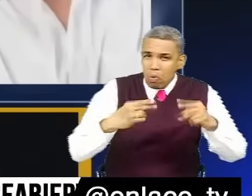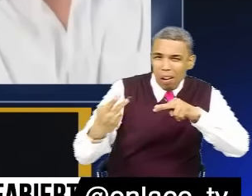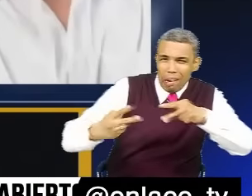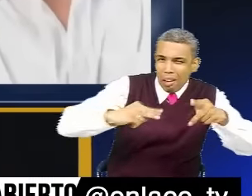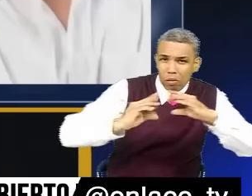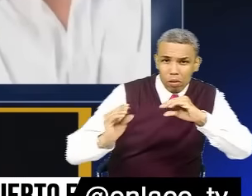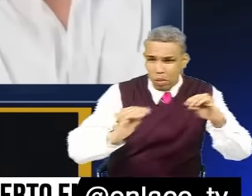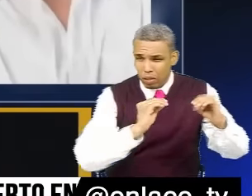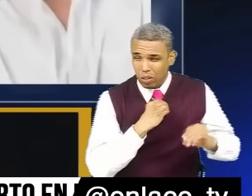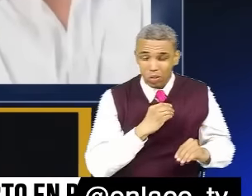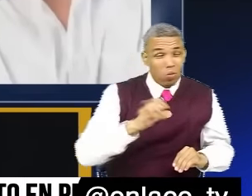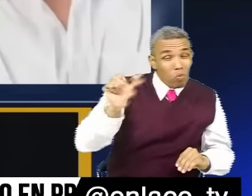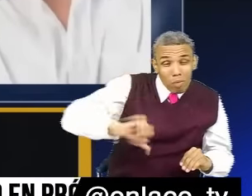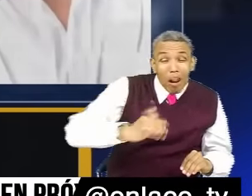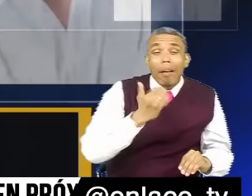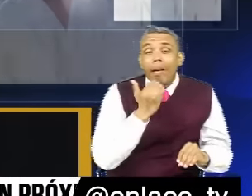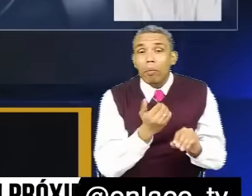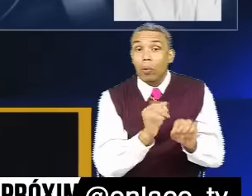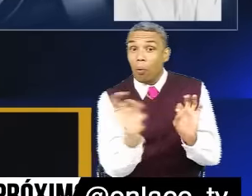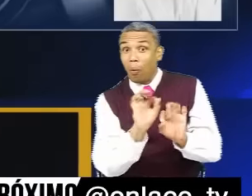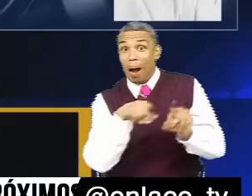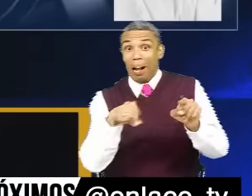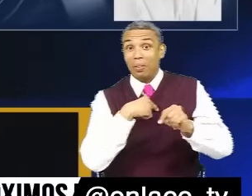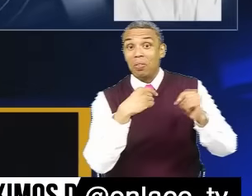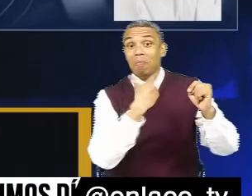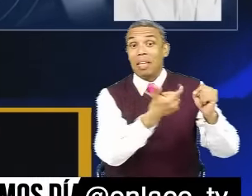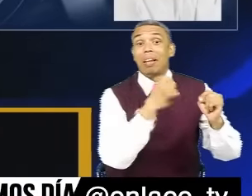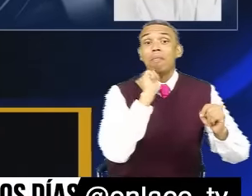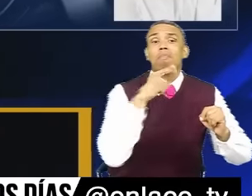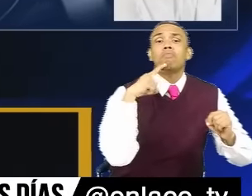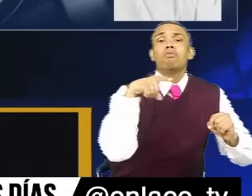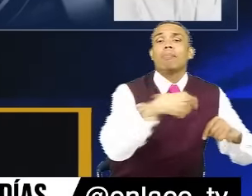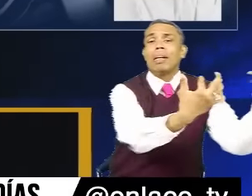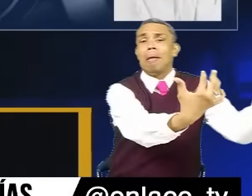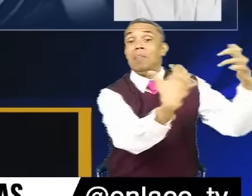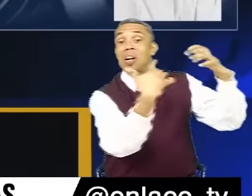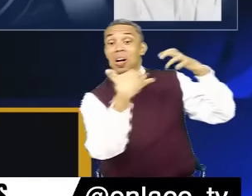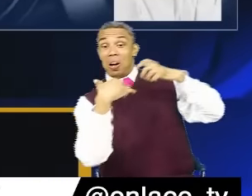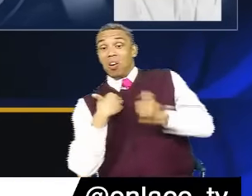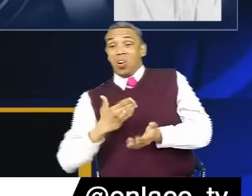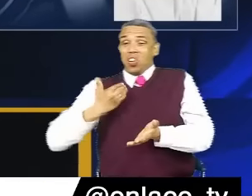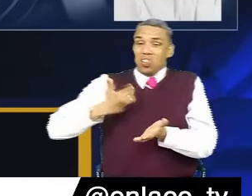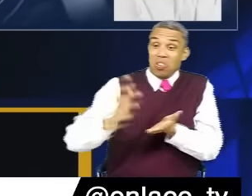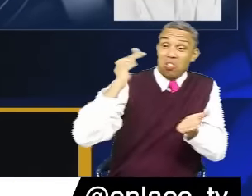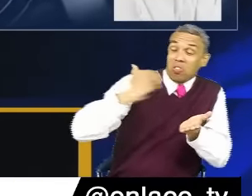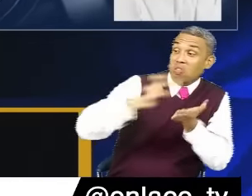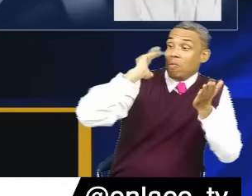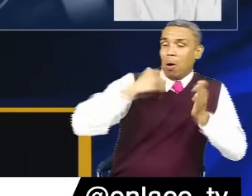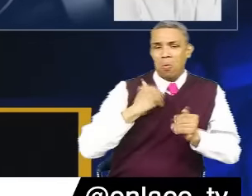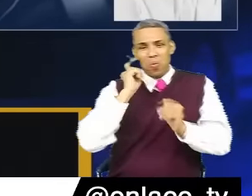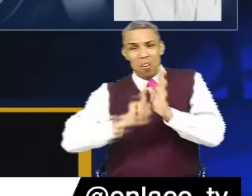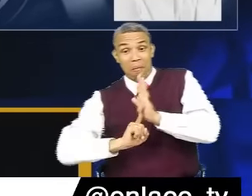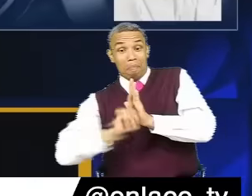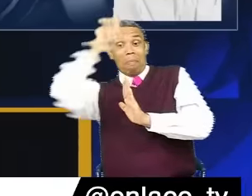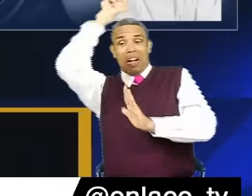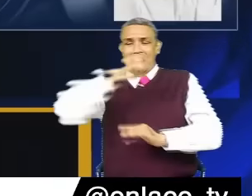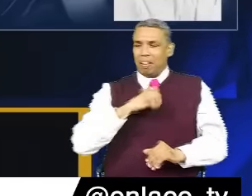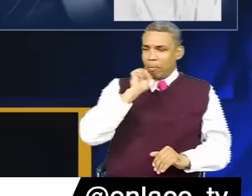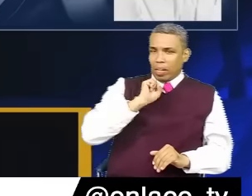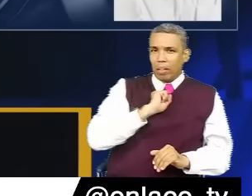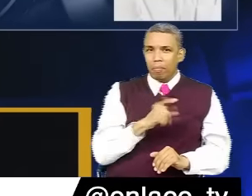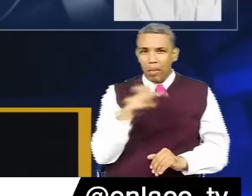ver directamente con temas comerciales, con temas empresariales, sino más bien es una asociación entre municipios que tienen pues